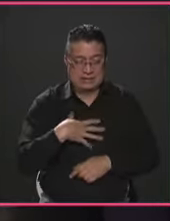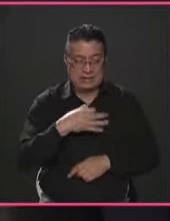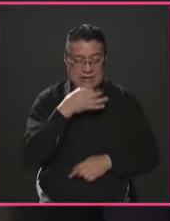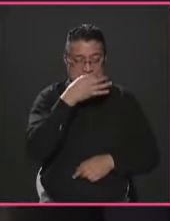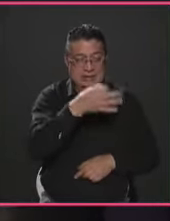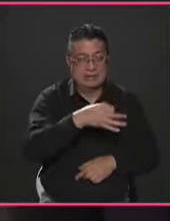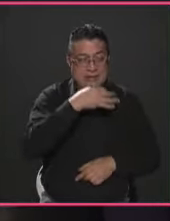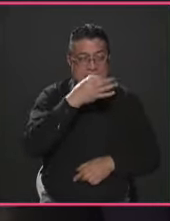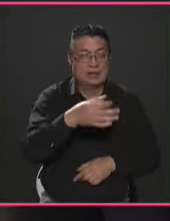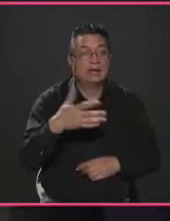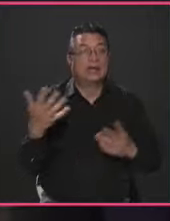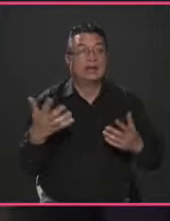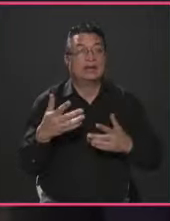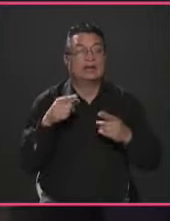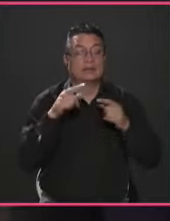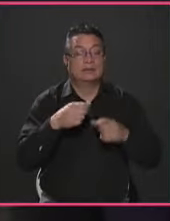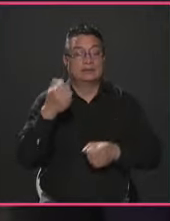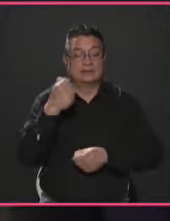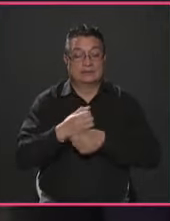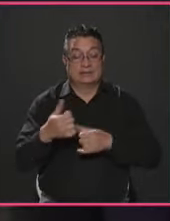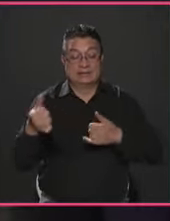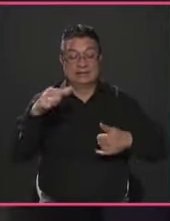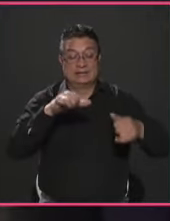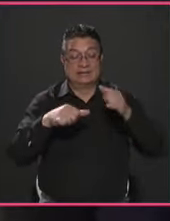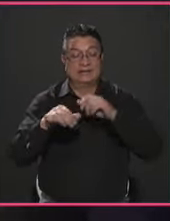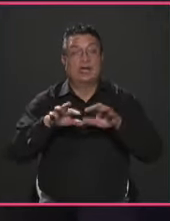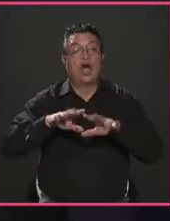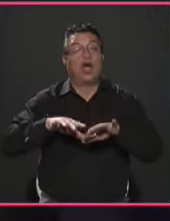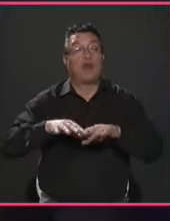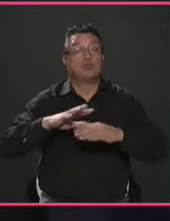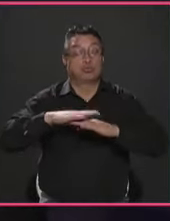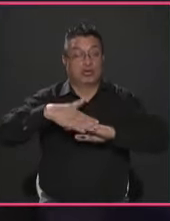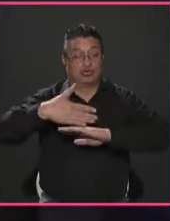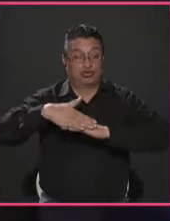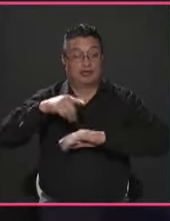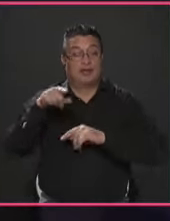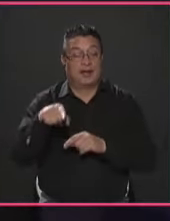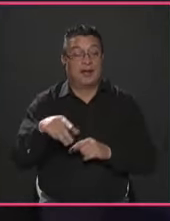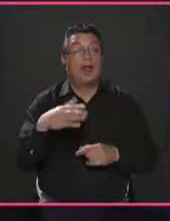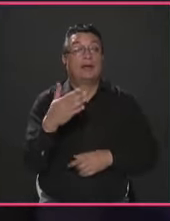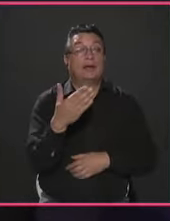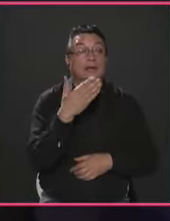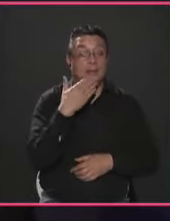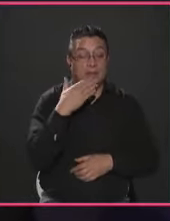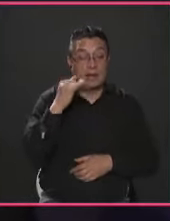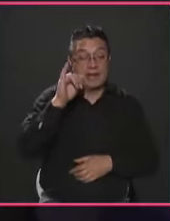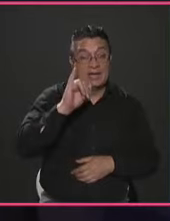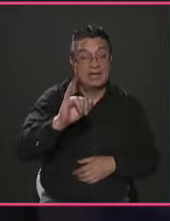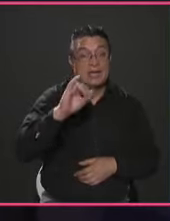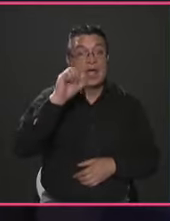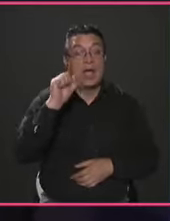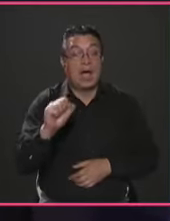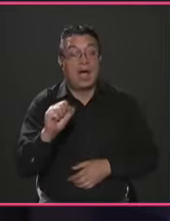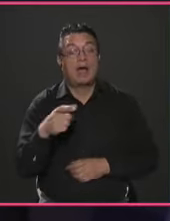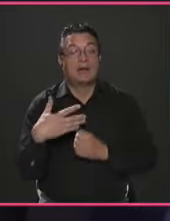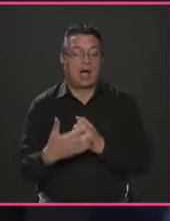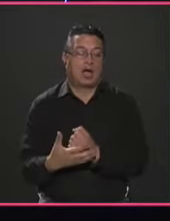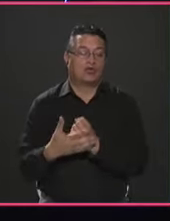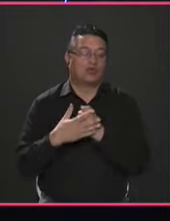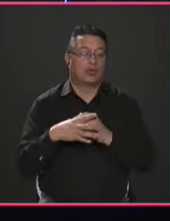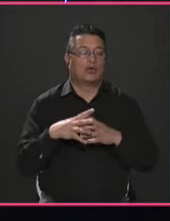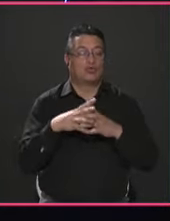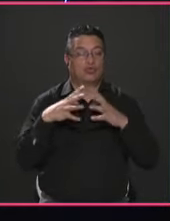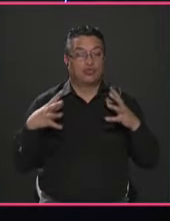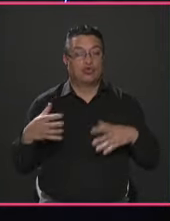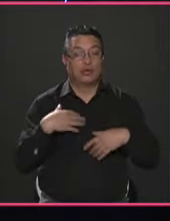que se hace a través de la ciencia computacional y de la Inteligencia artificial que ayuda mucho